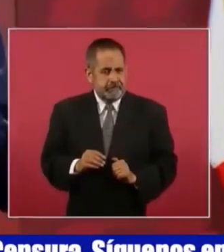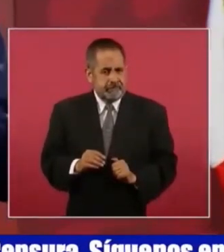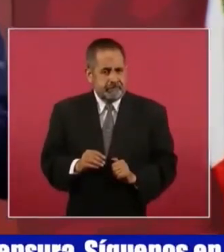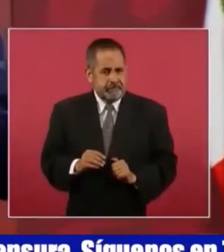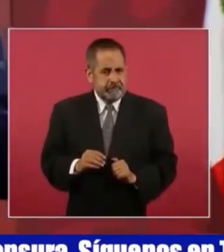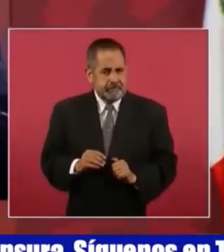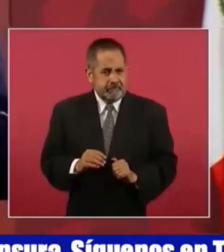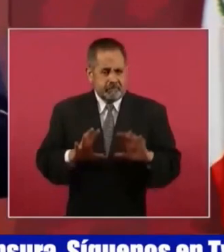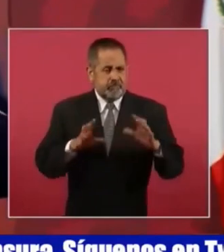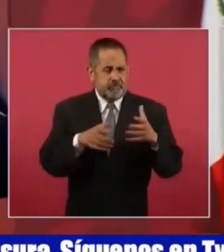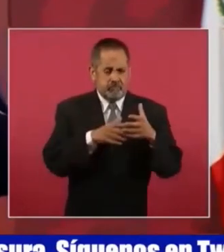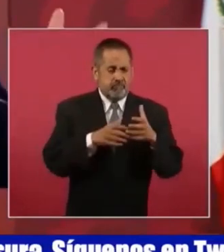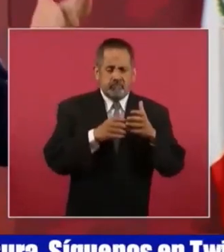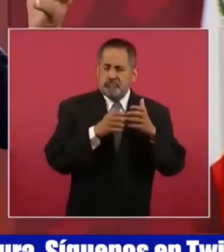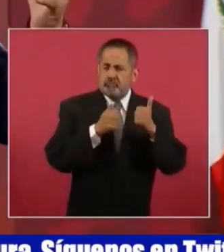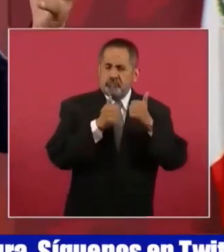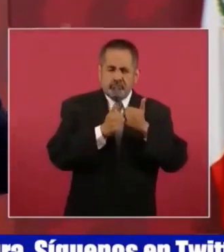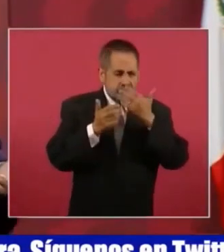la esfera en que se